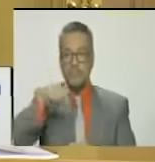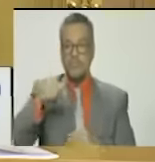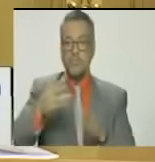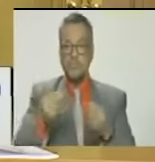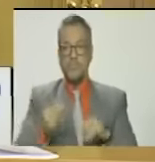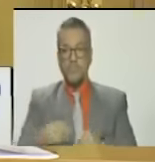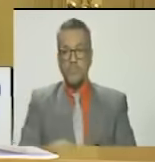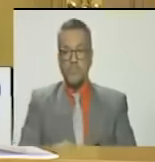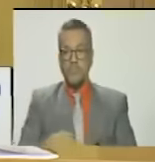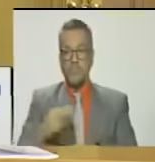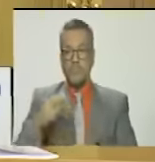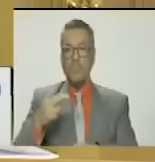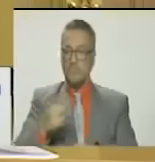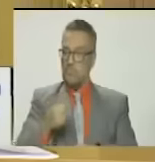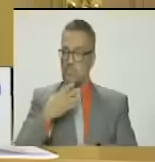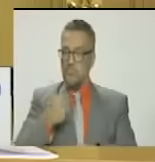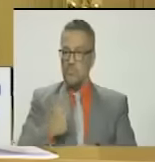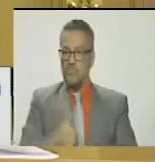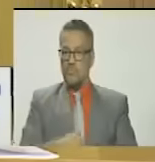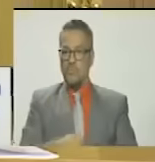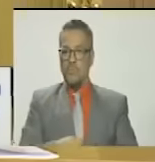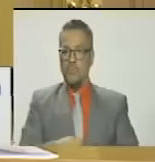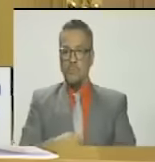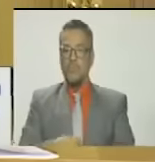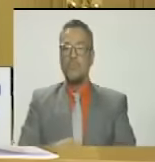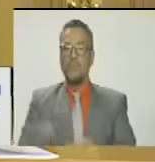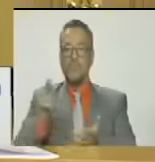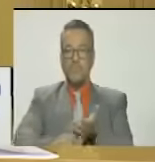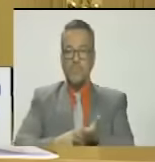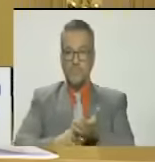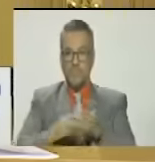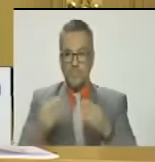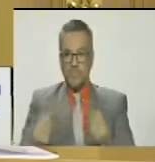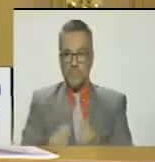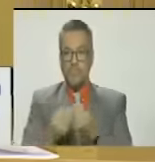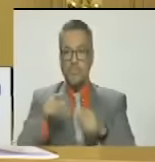de mucha satisfacción estar